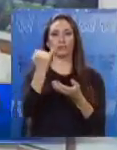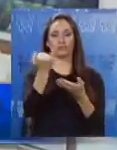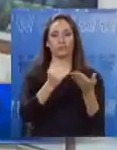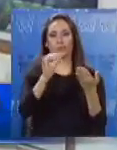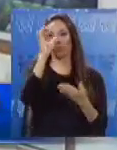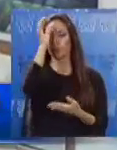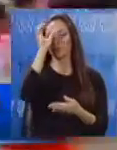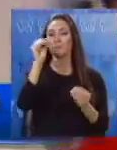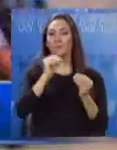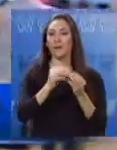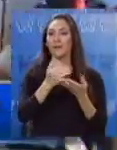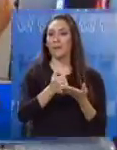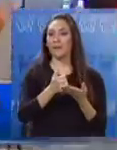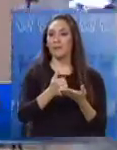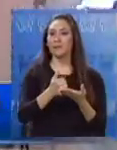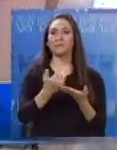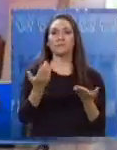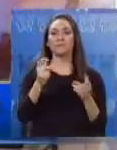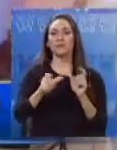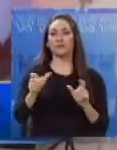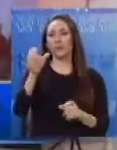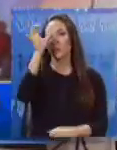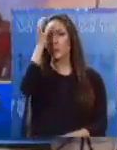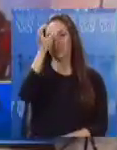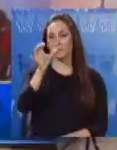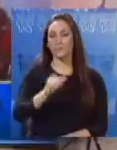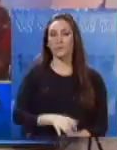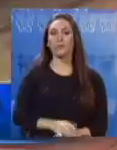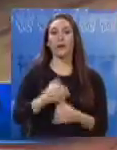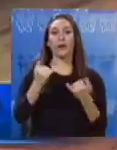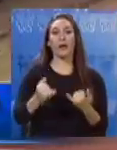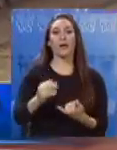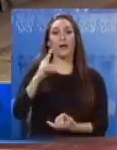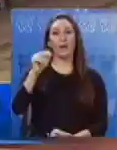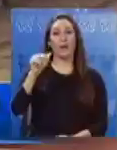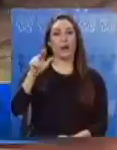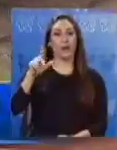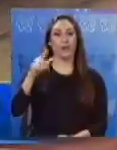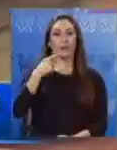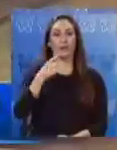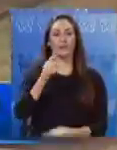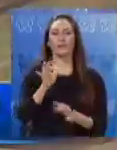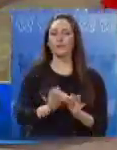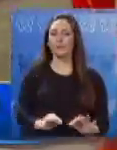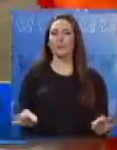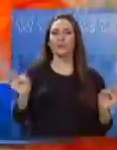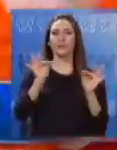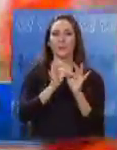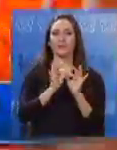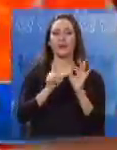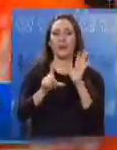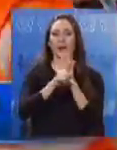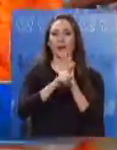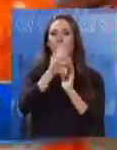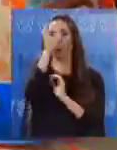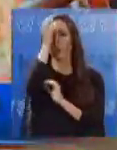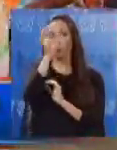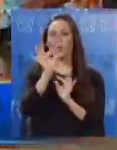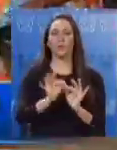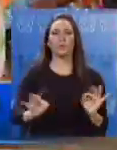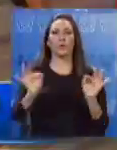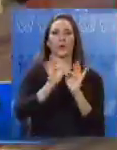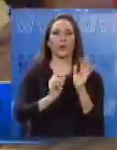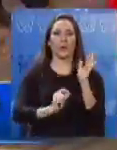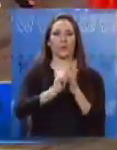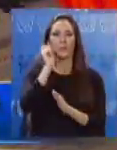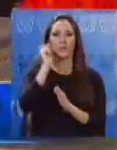incentivos económicos para los gestores culturales, el ministro Raúl Vallejo destacó la importancia de aprobar la Ley de Cultura, que entre otras